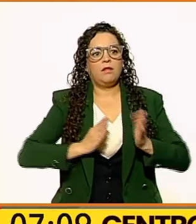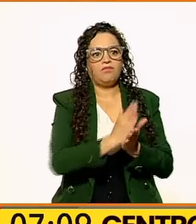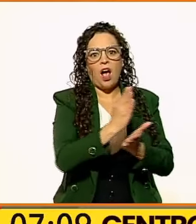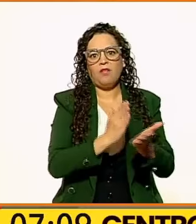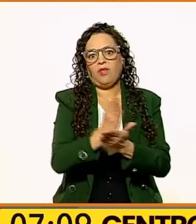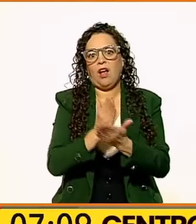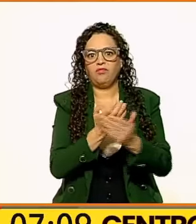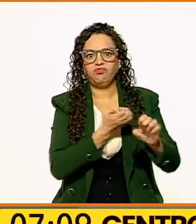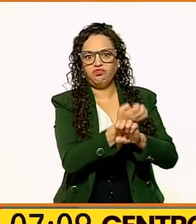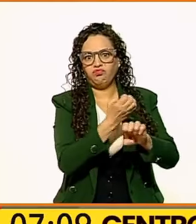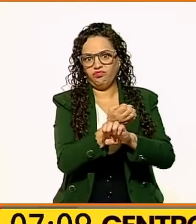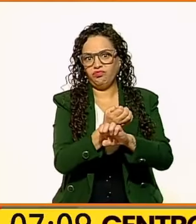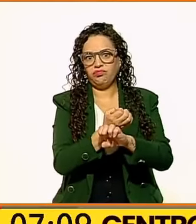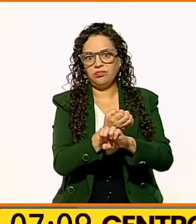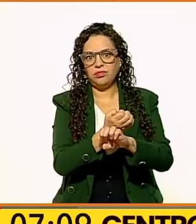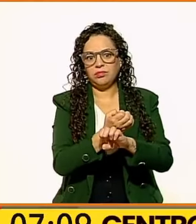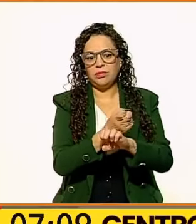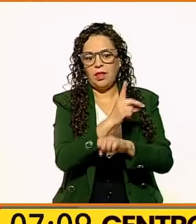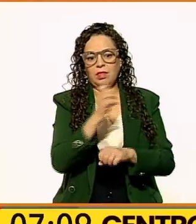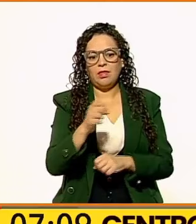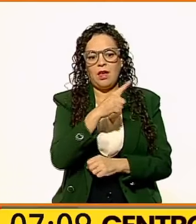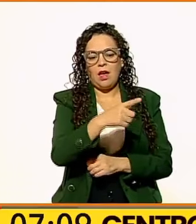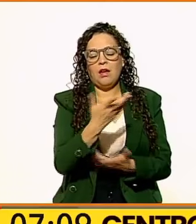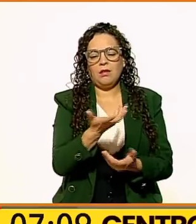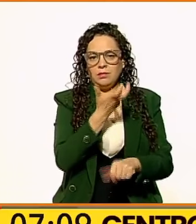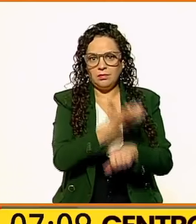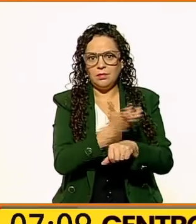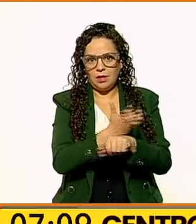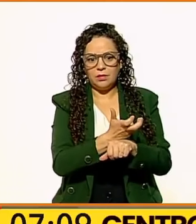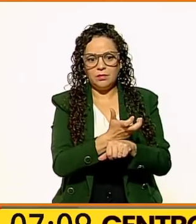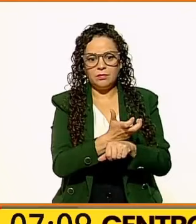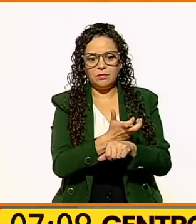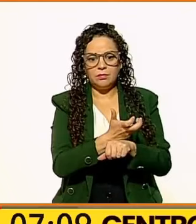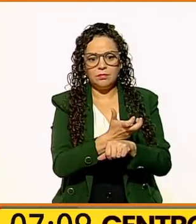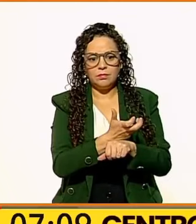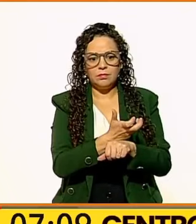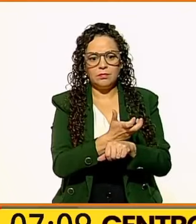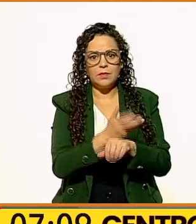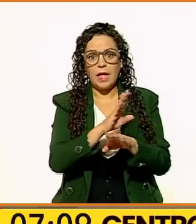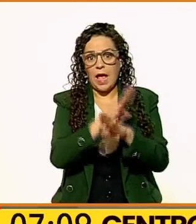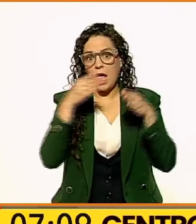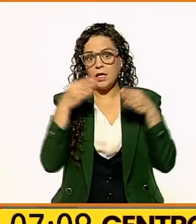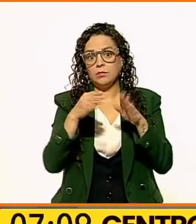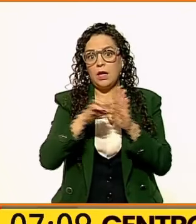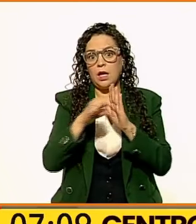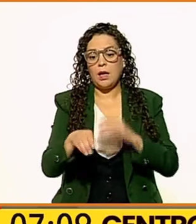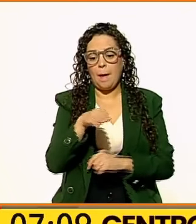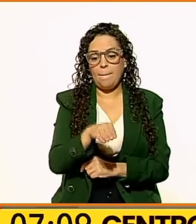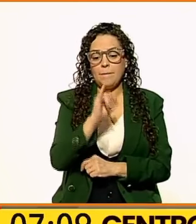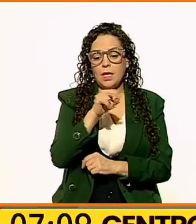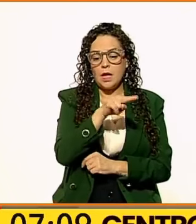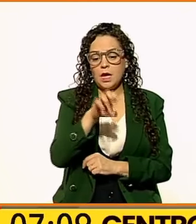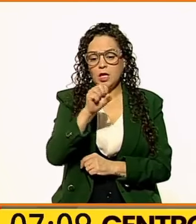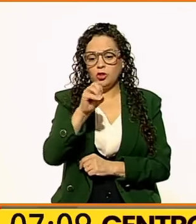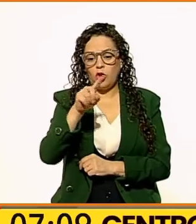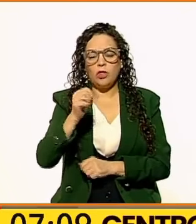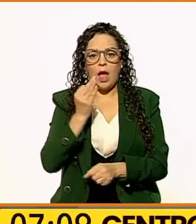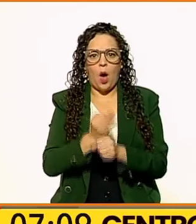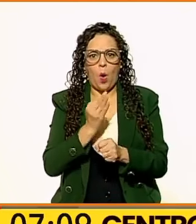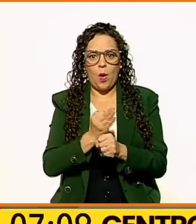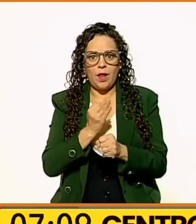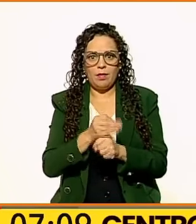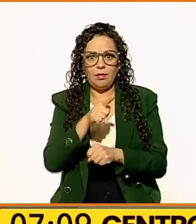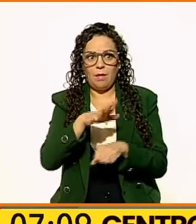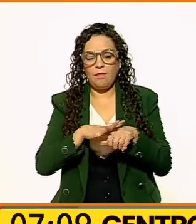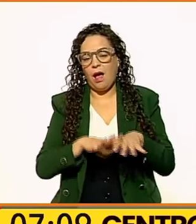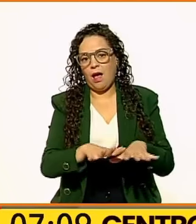de la sociedad de la Unión Americana, particularmente del estado de Minnesota, que es lo que nos ocupa ahora, parece no tener